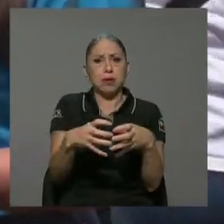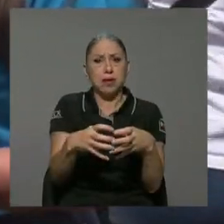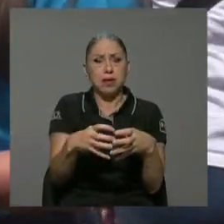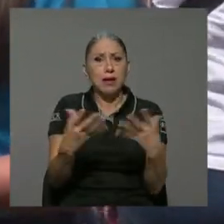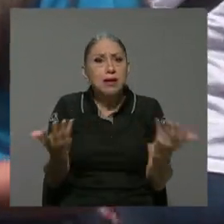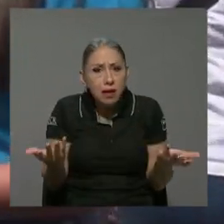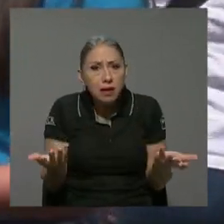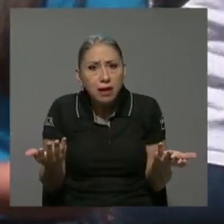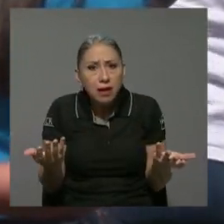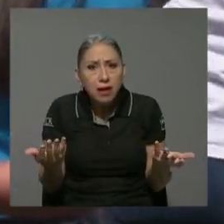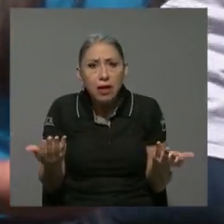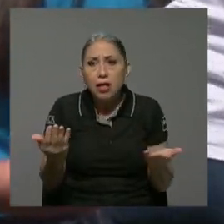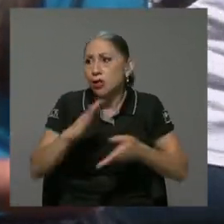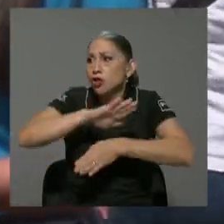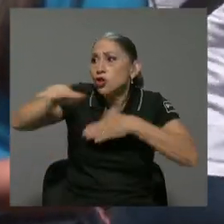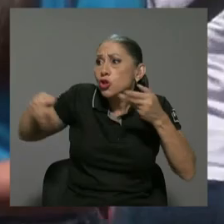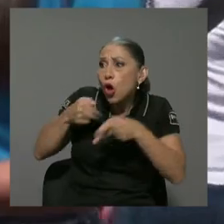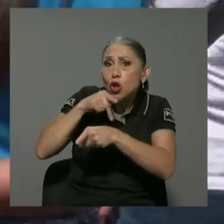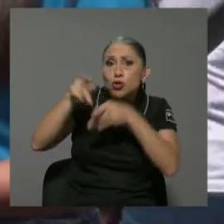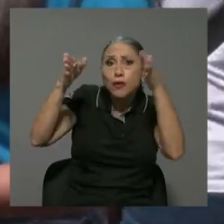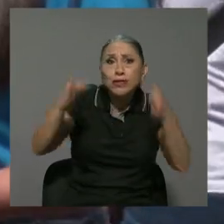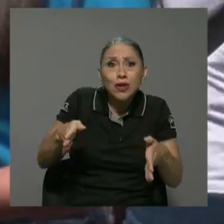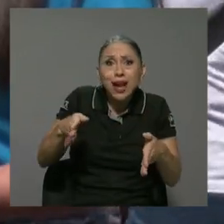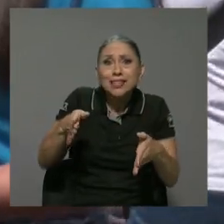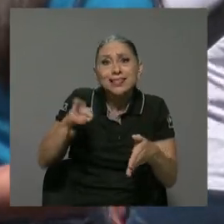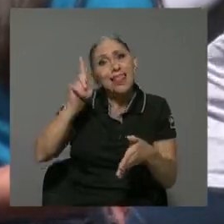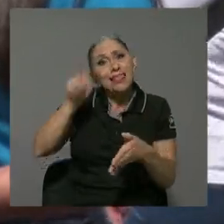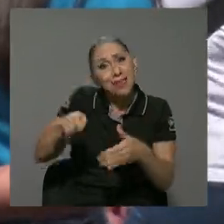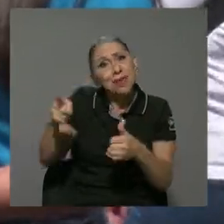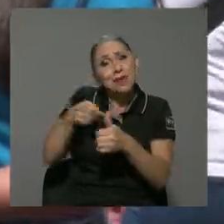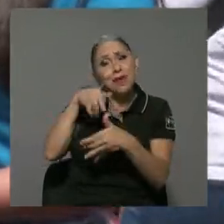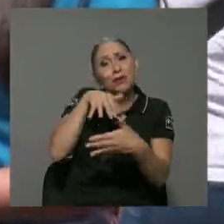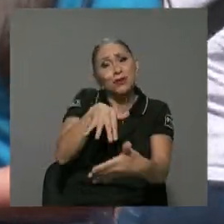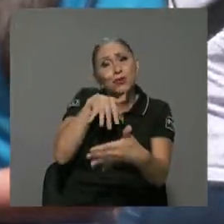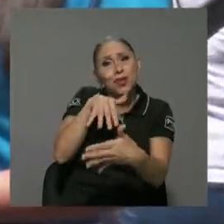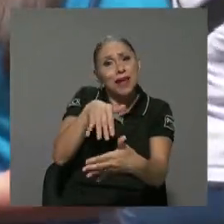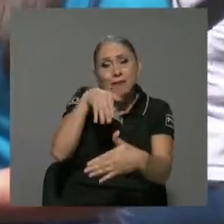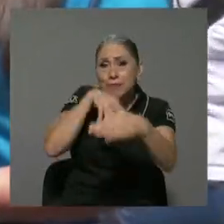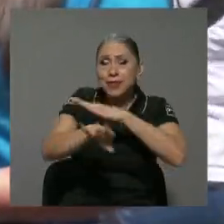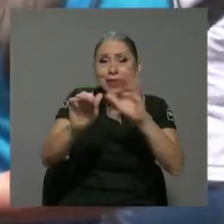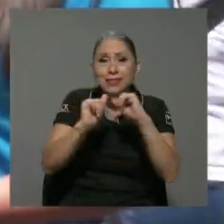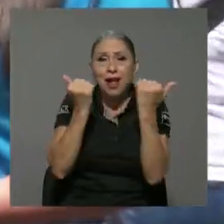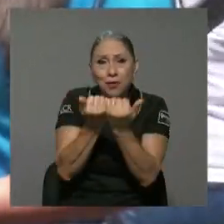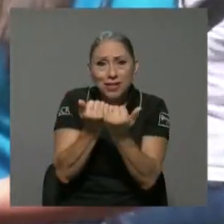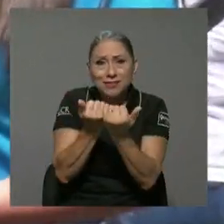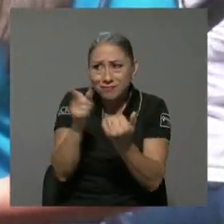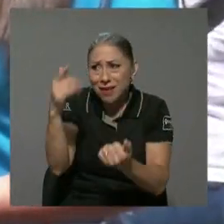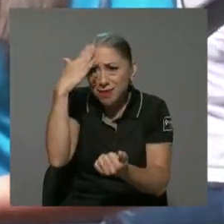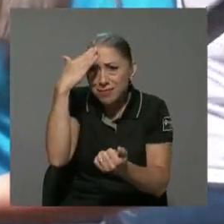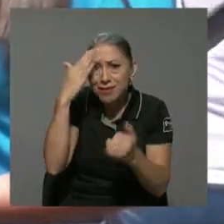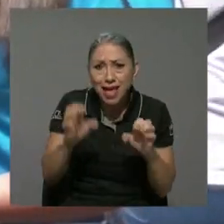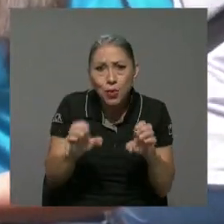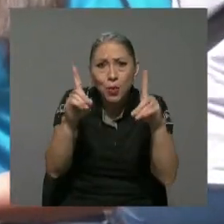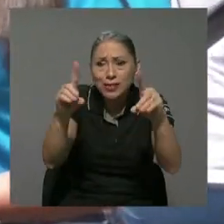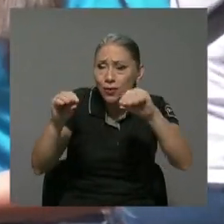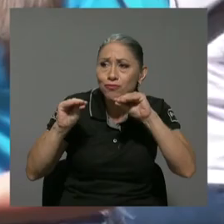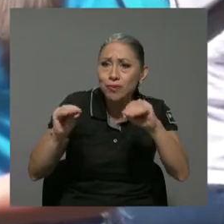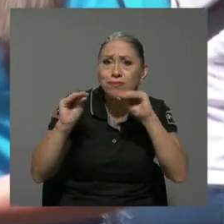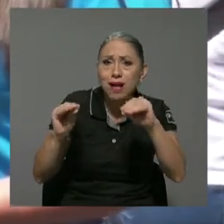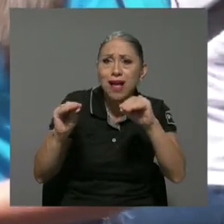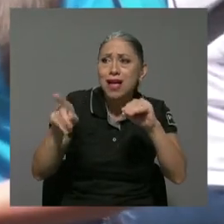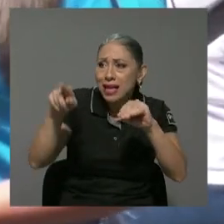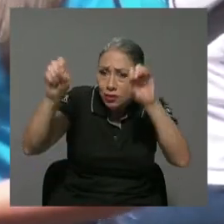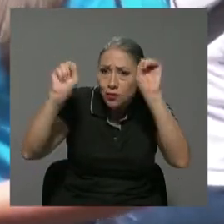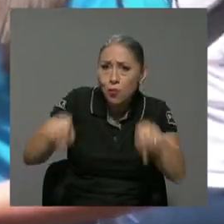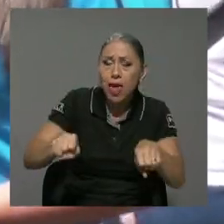Un profesional no ha dejado de pasar por un aula para decir que la educación ha sido la formación que han recibido para tener